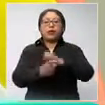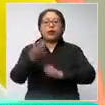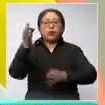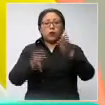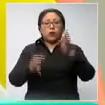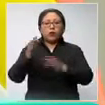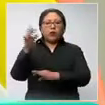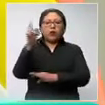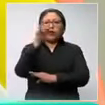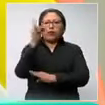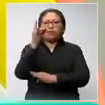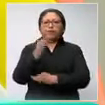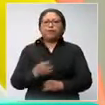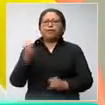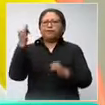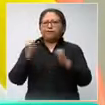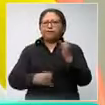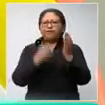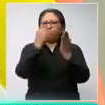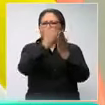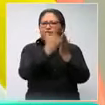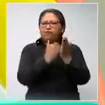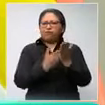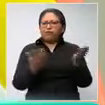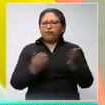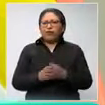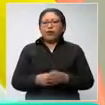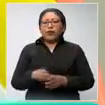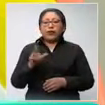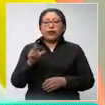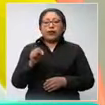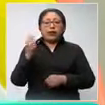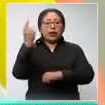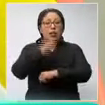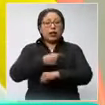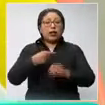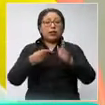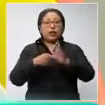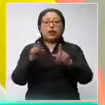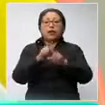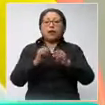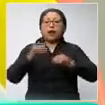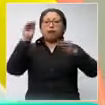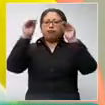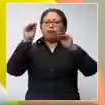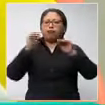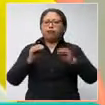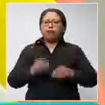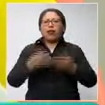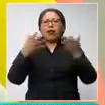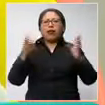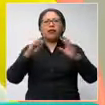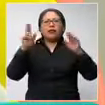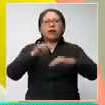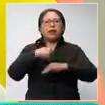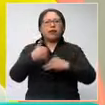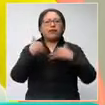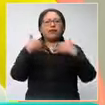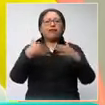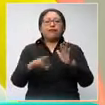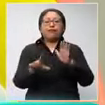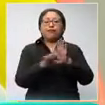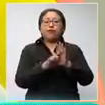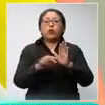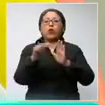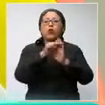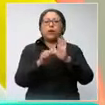Bolivia. Y finalmente, en los últimos 30 días, elaboraremos, junto con nuestra Asamblea Legislativa, las normas